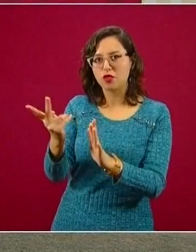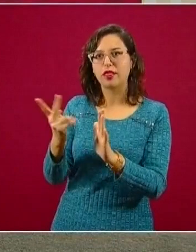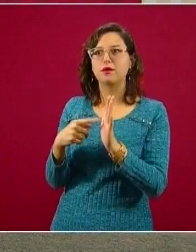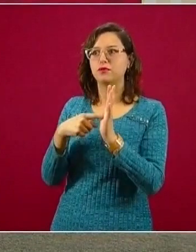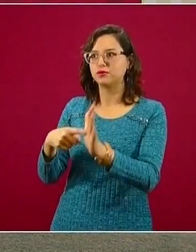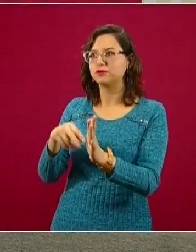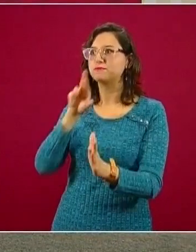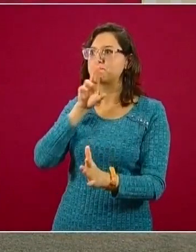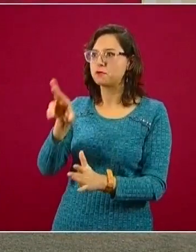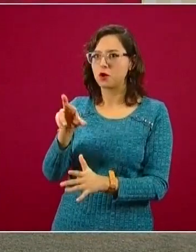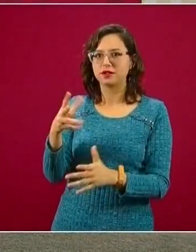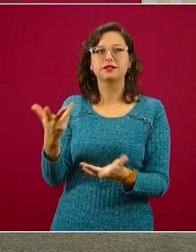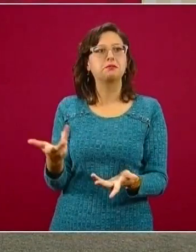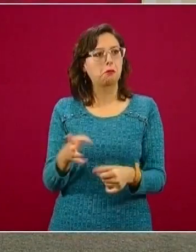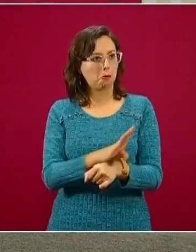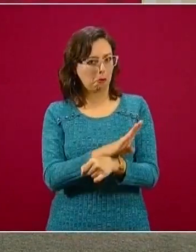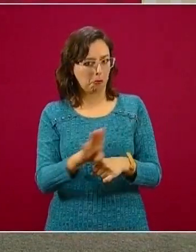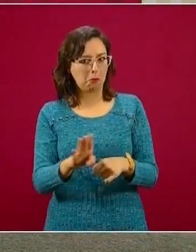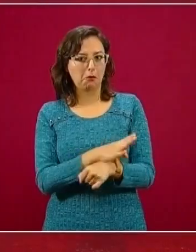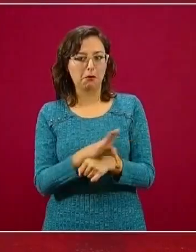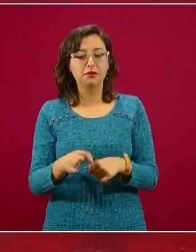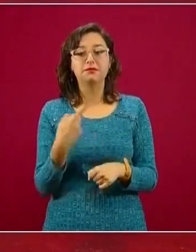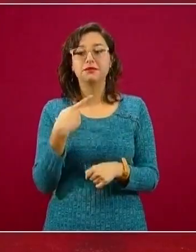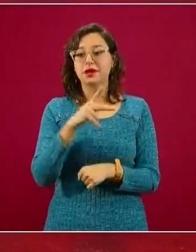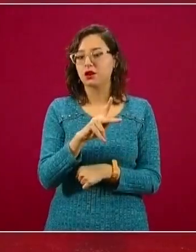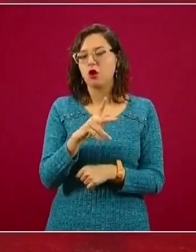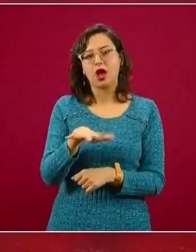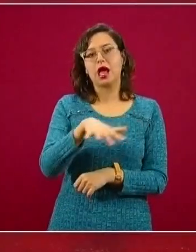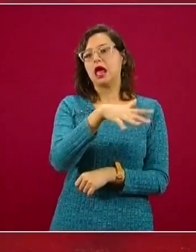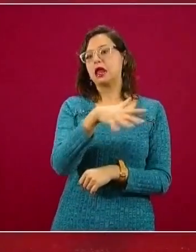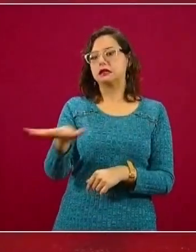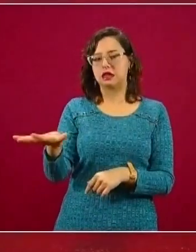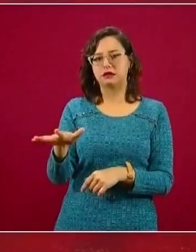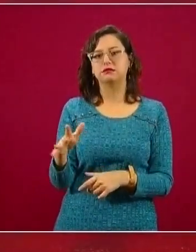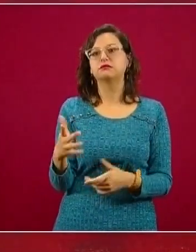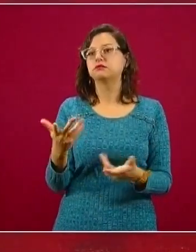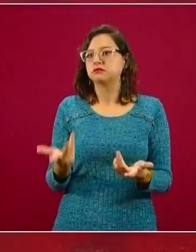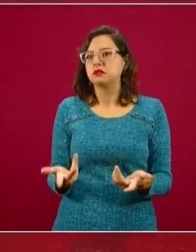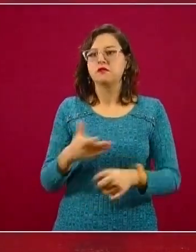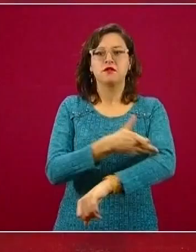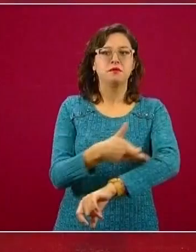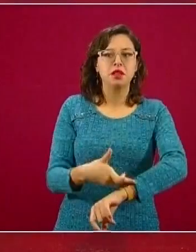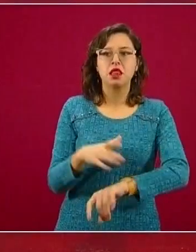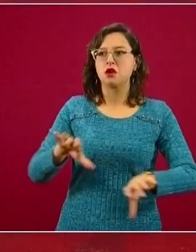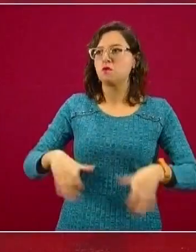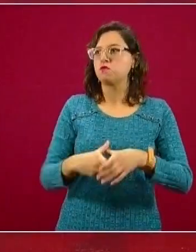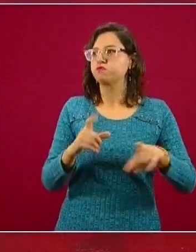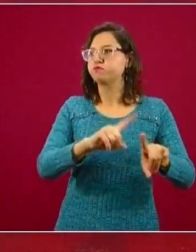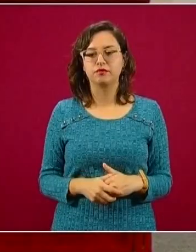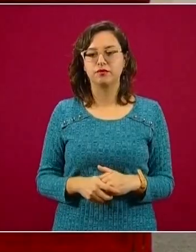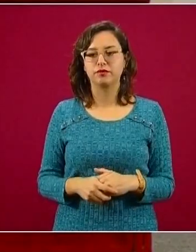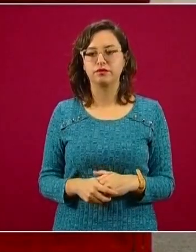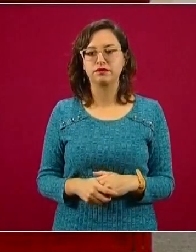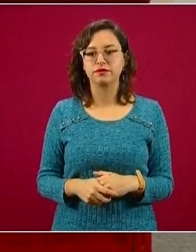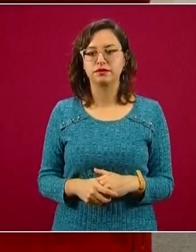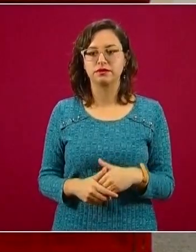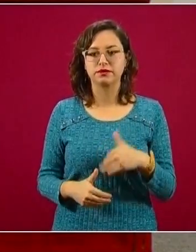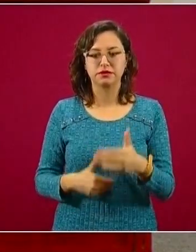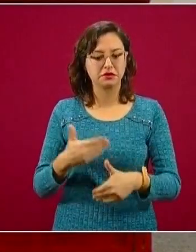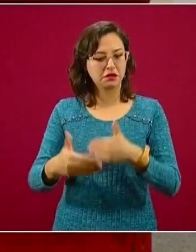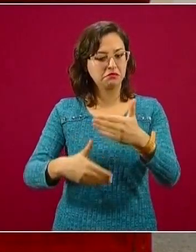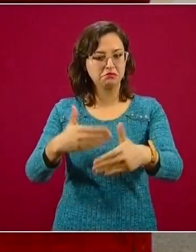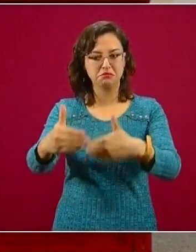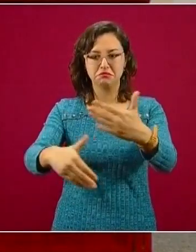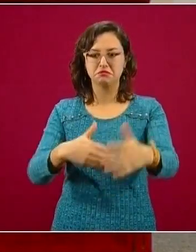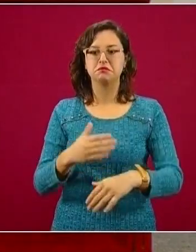el subsecretario de prevención y promoción de la salud hugo lópez gatell señaló que son 8 mil 457 los casos con inicio de síntomas